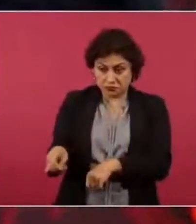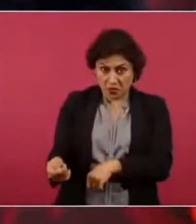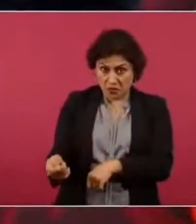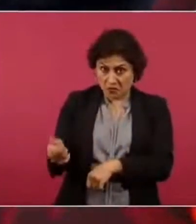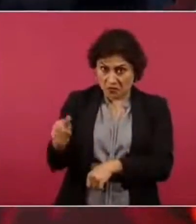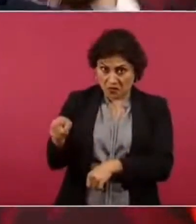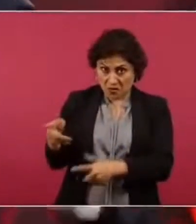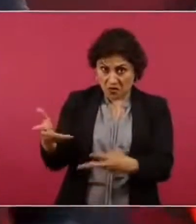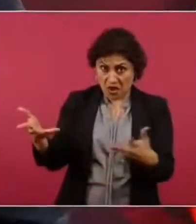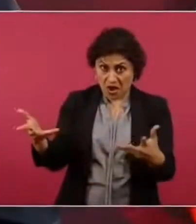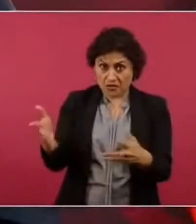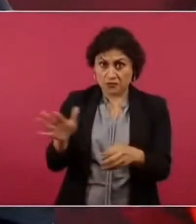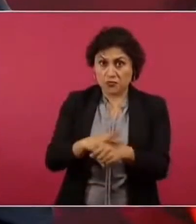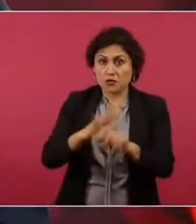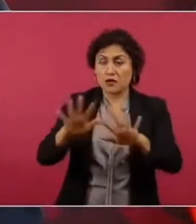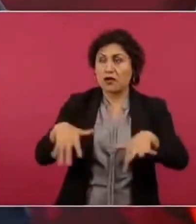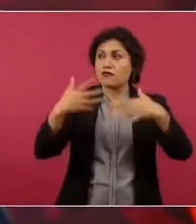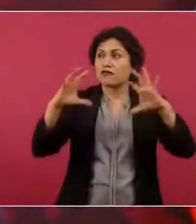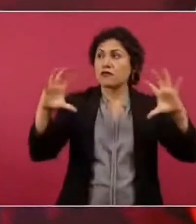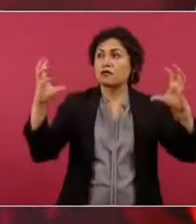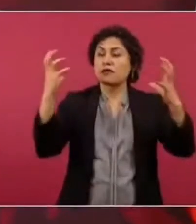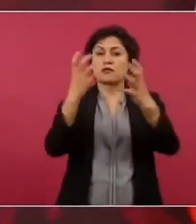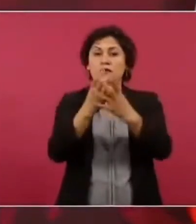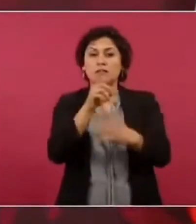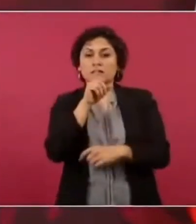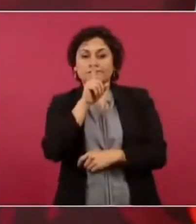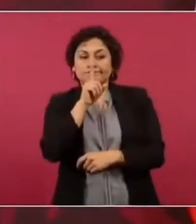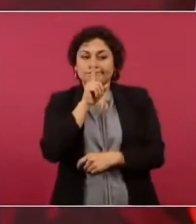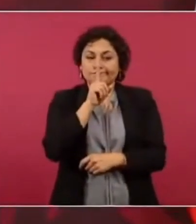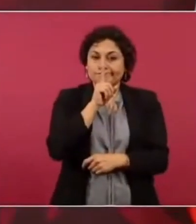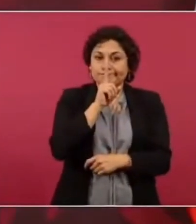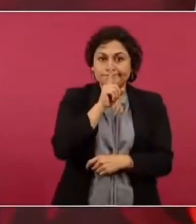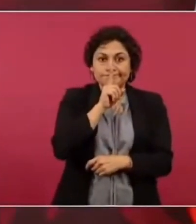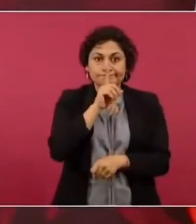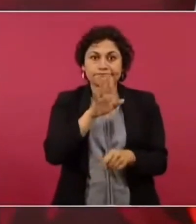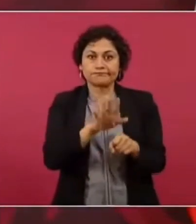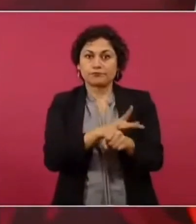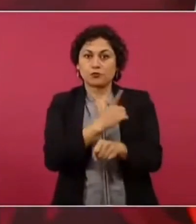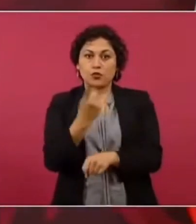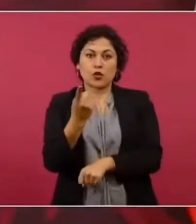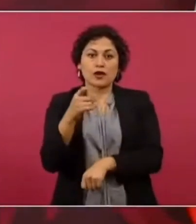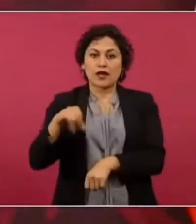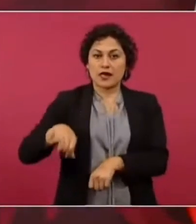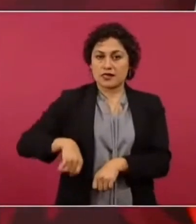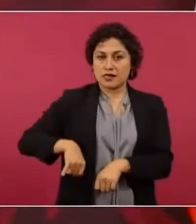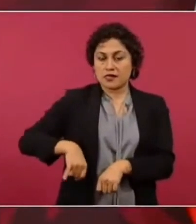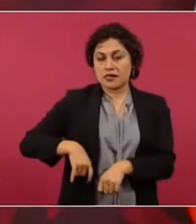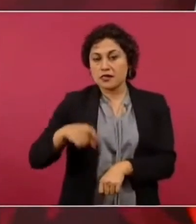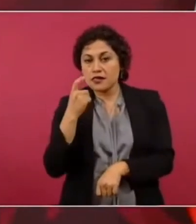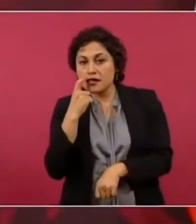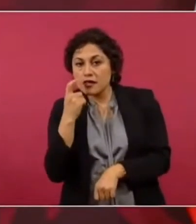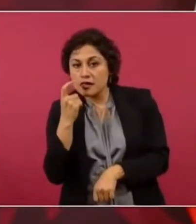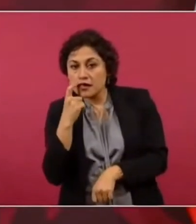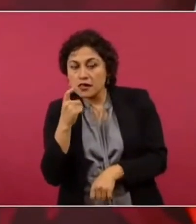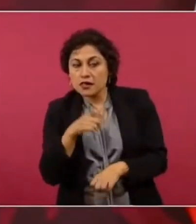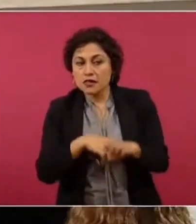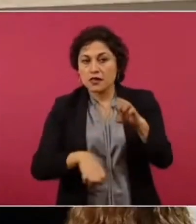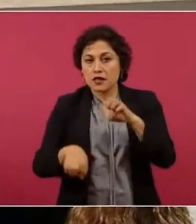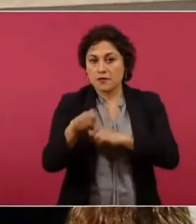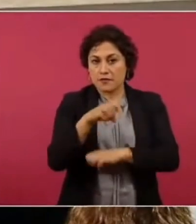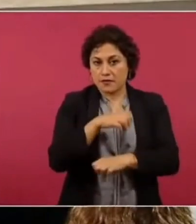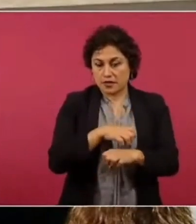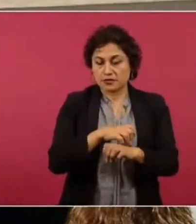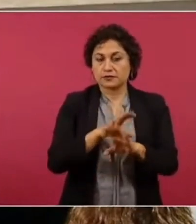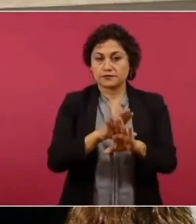por los intereses de los que fabrican los vapeadores.